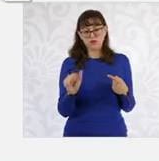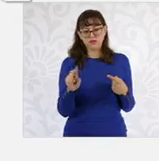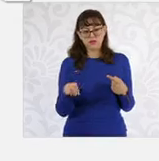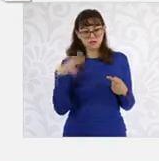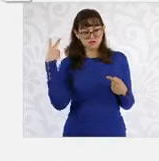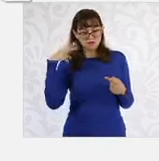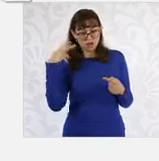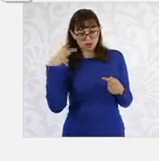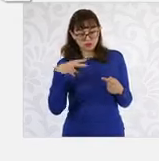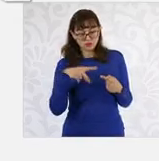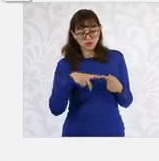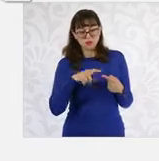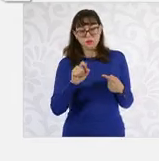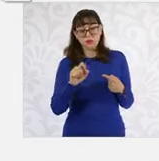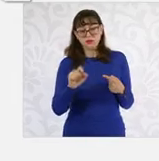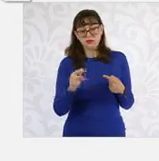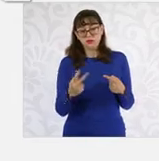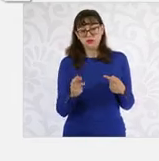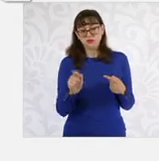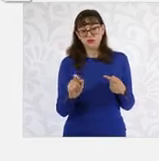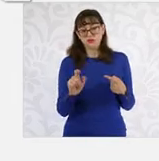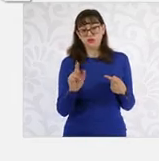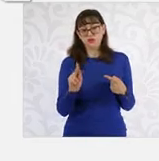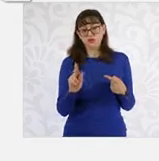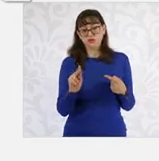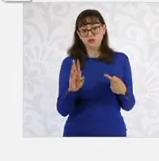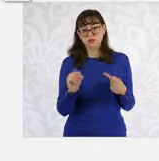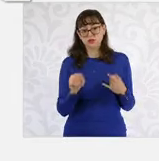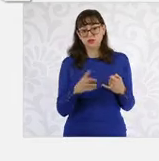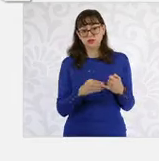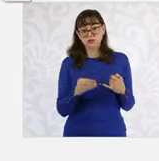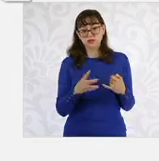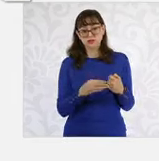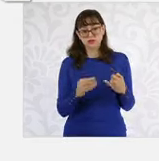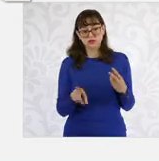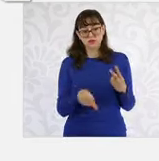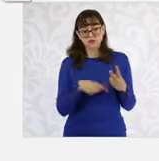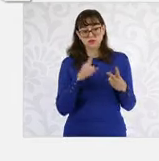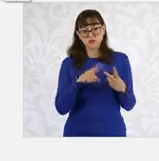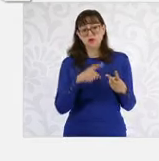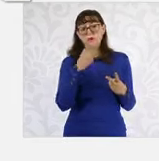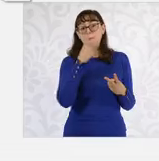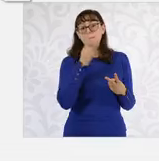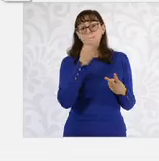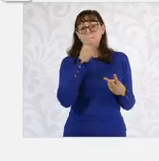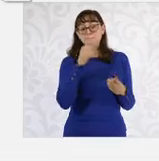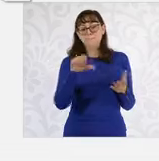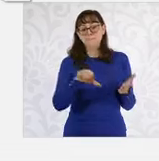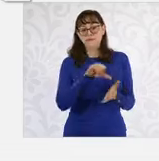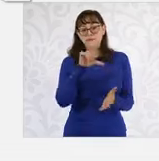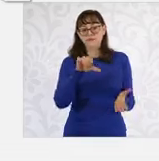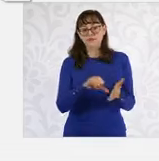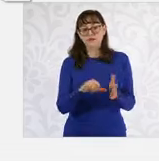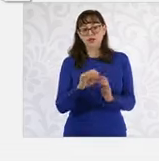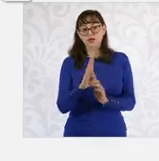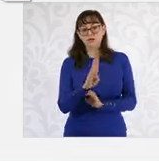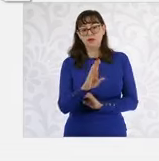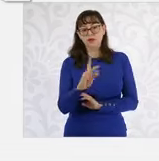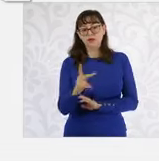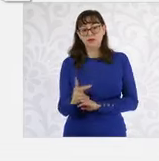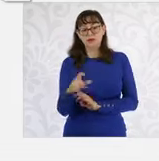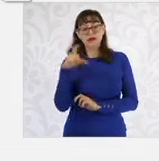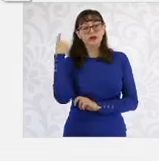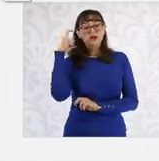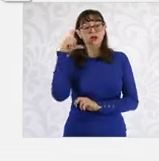Coatzacoalcos, Veracruz, con 22 pesos con 89 centavos. Gasolina premium, región centro, de la marca BP, en la ciudad